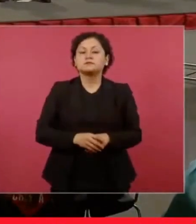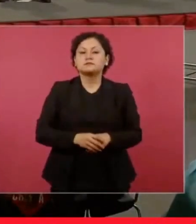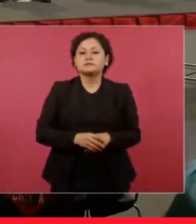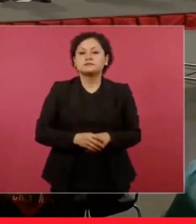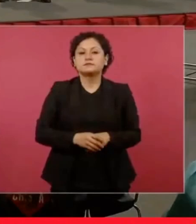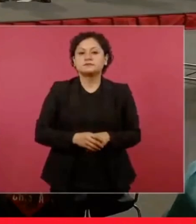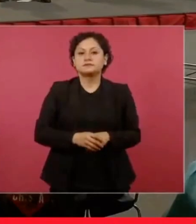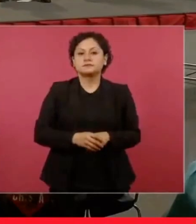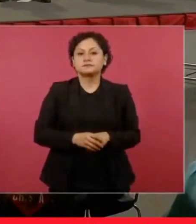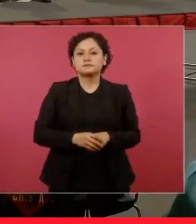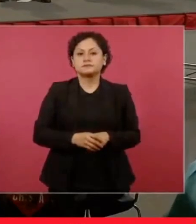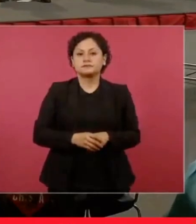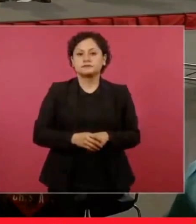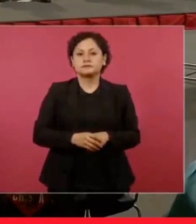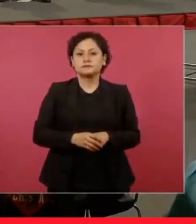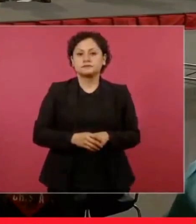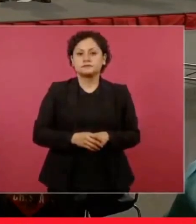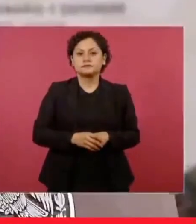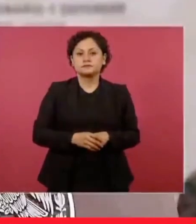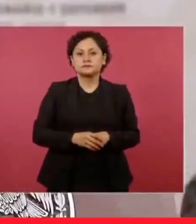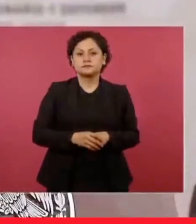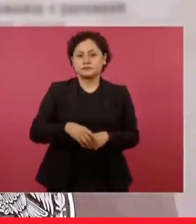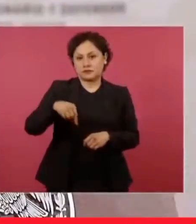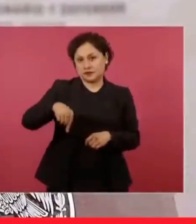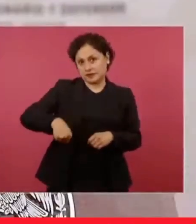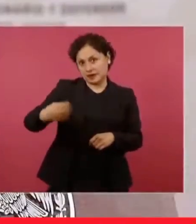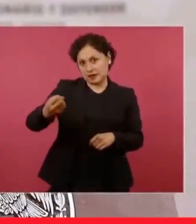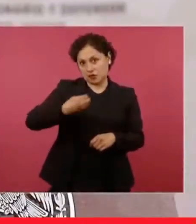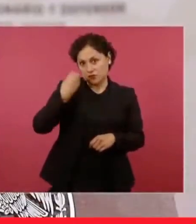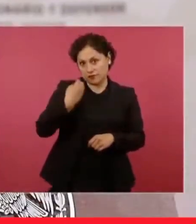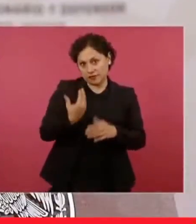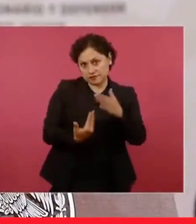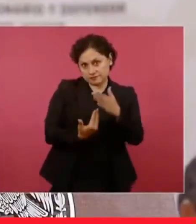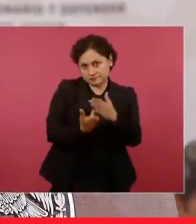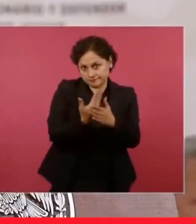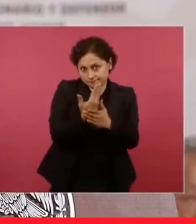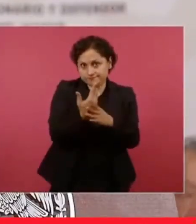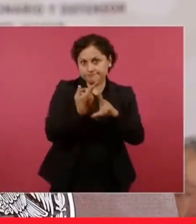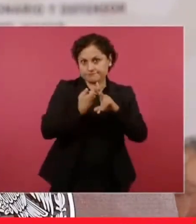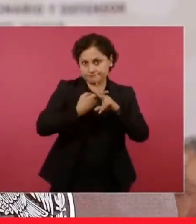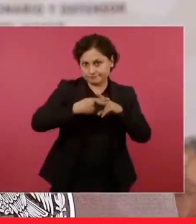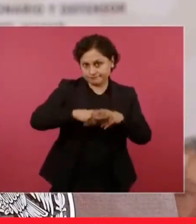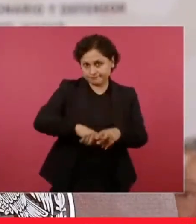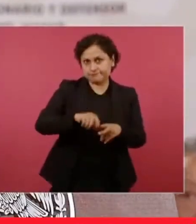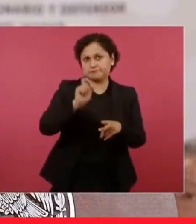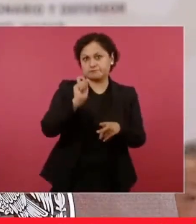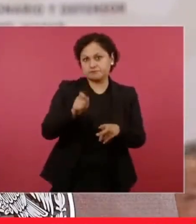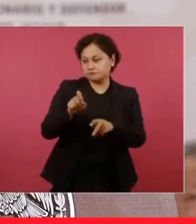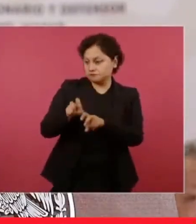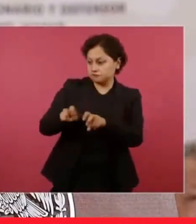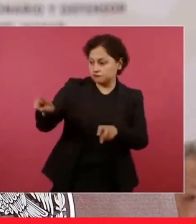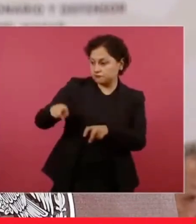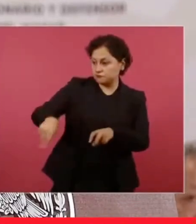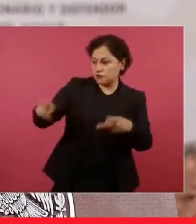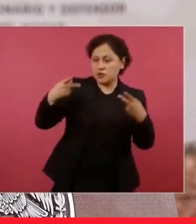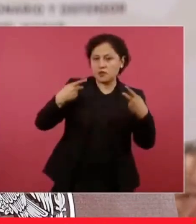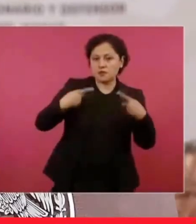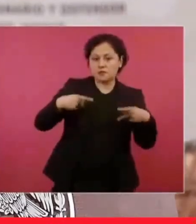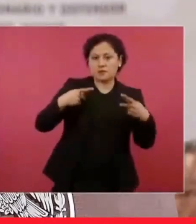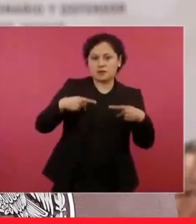lo que fue al inicio de esta conferencia mañanera, donde estos voceros de los